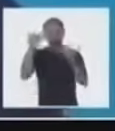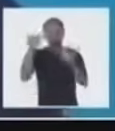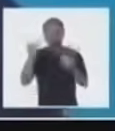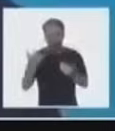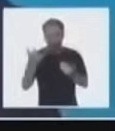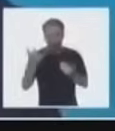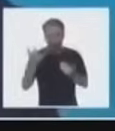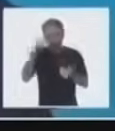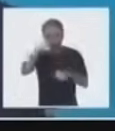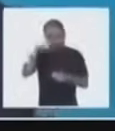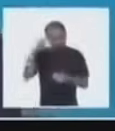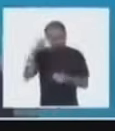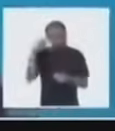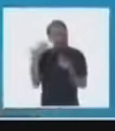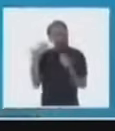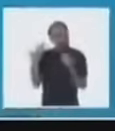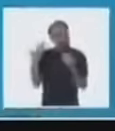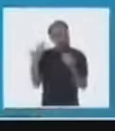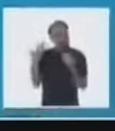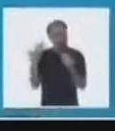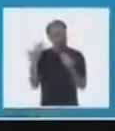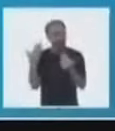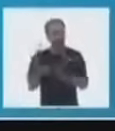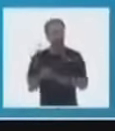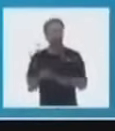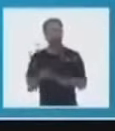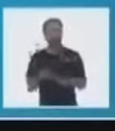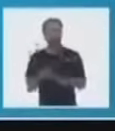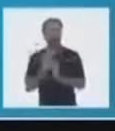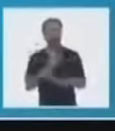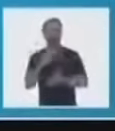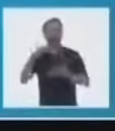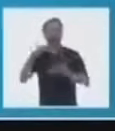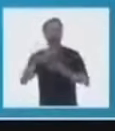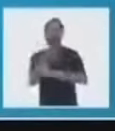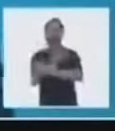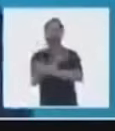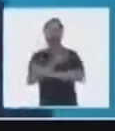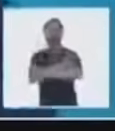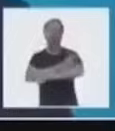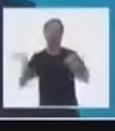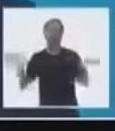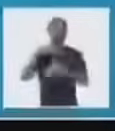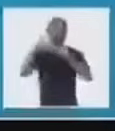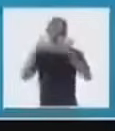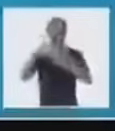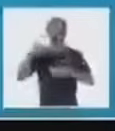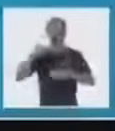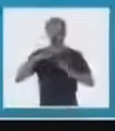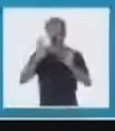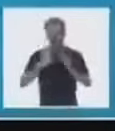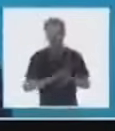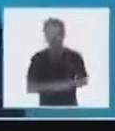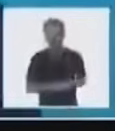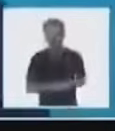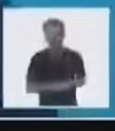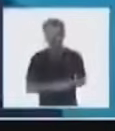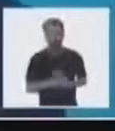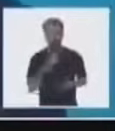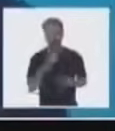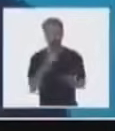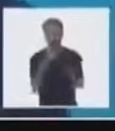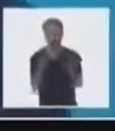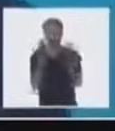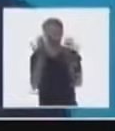tiene que ser totalmente consciente. Me quedo claro que Talerico no va a apoyar a Massa el balotaje. De que si no construye un proceso de movilización para romper con